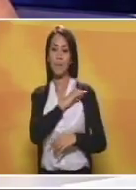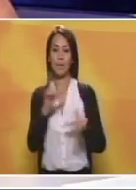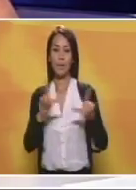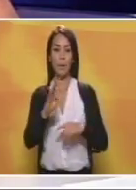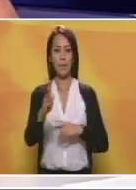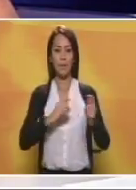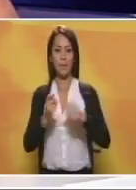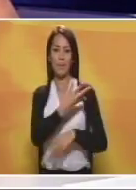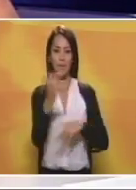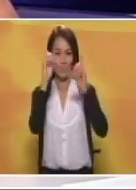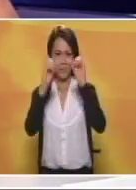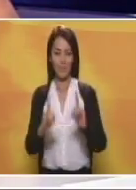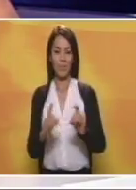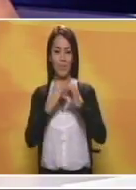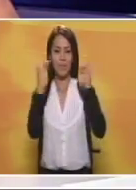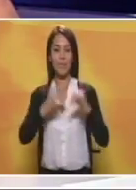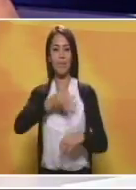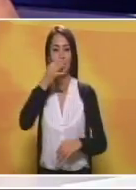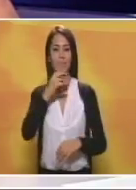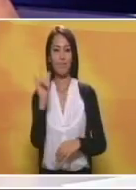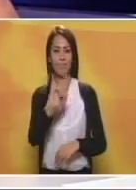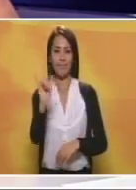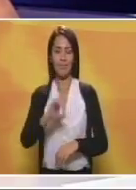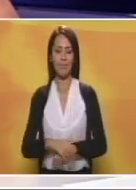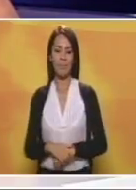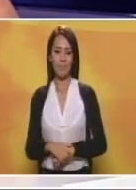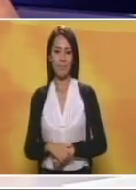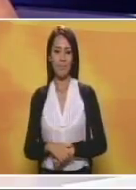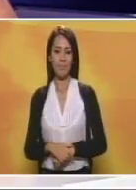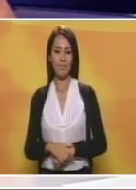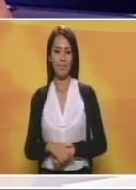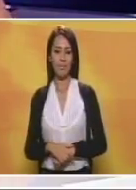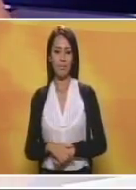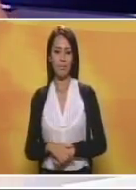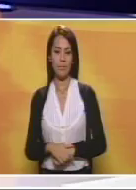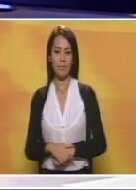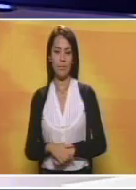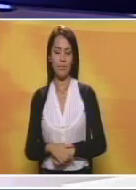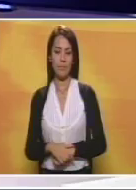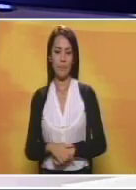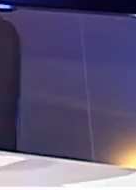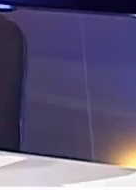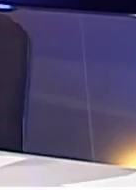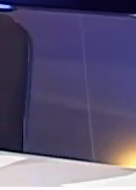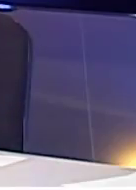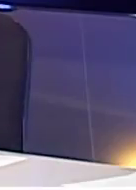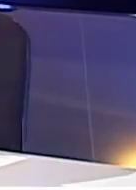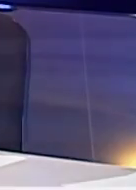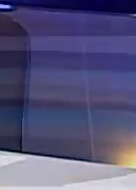Recuerden, Noticiero Venevisión, Canal 4, reporta. Ustedes deciden. A todos, muy buenas tardes. Feliz inicio de semana.